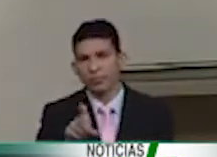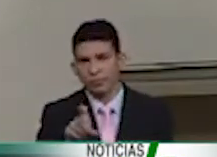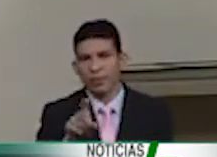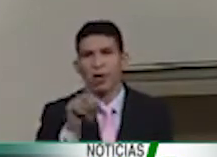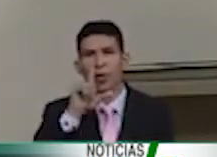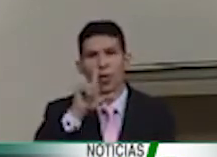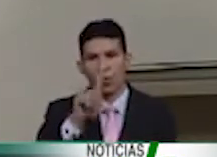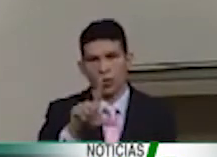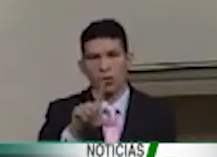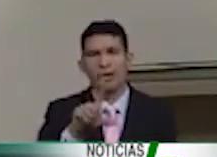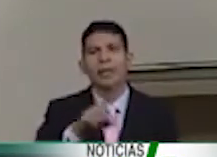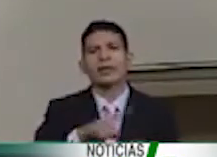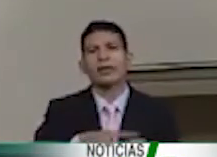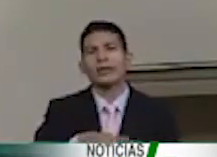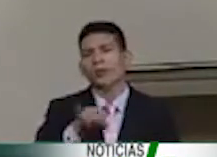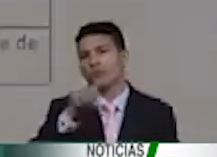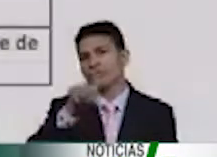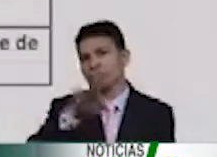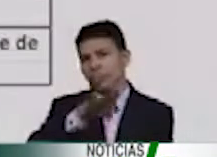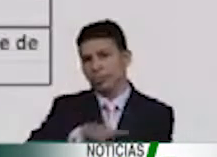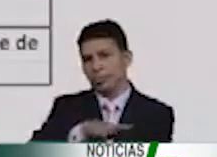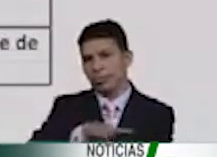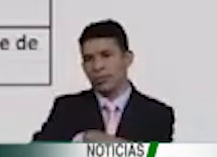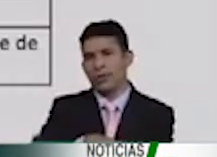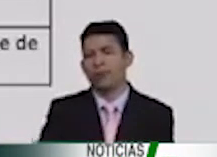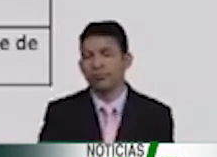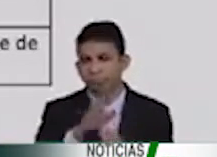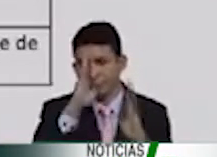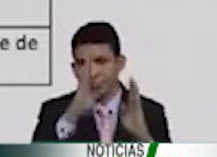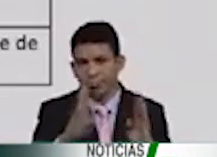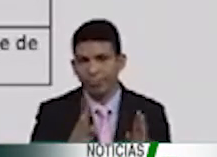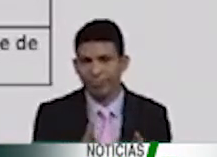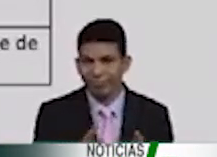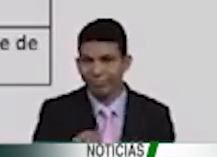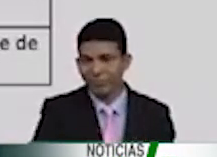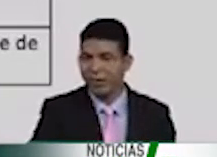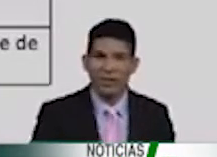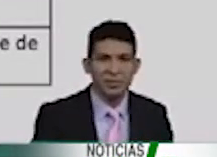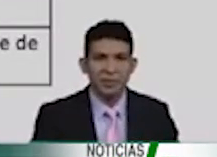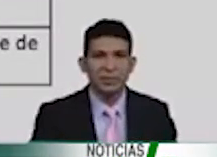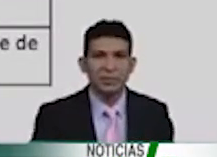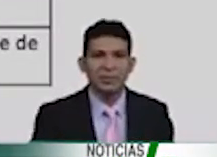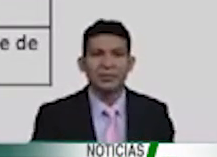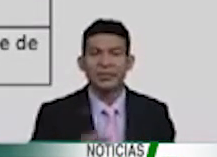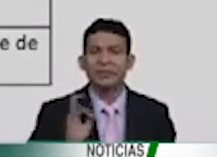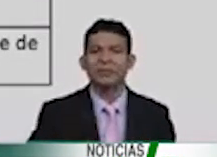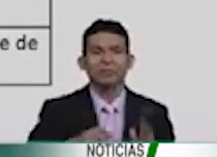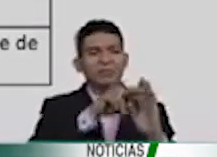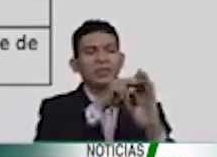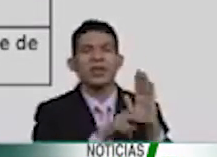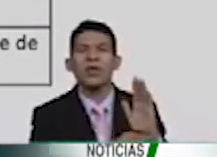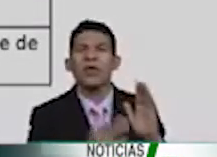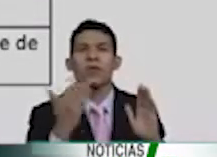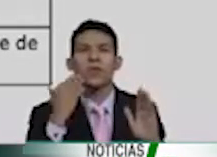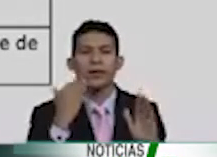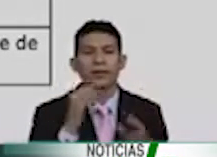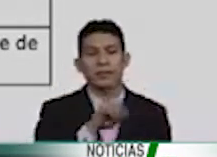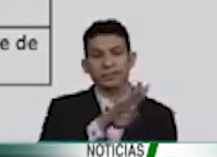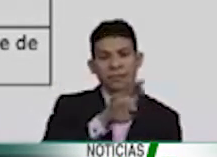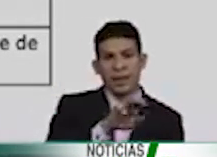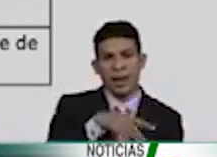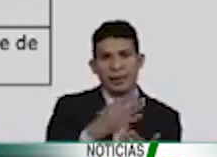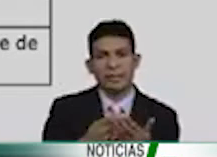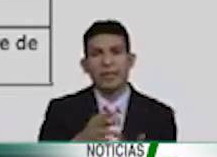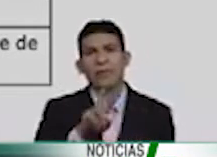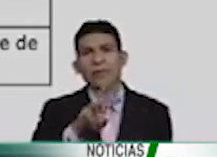julio. A las 6 de la tarde, para que estén muy pendientes, ¿sí? Verificación de requisitos del 19 al 23 de julio